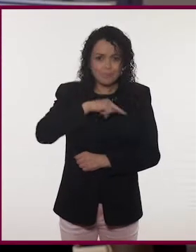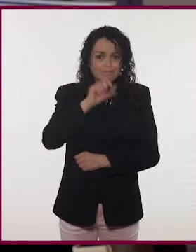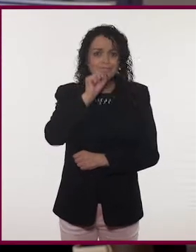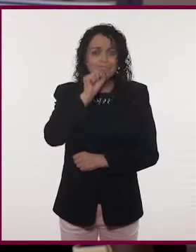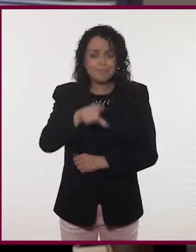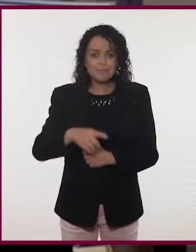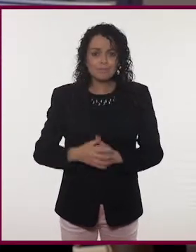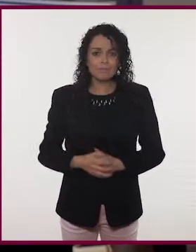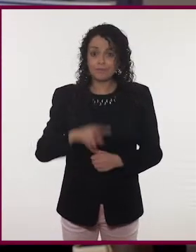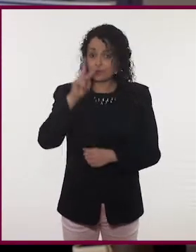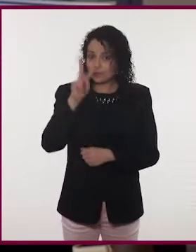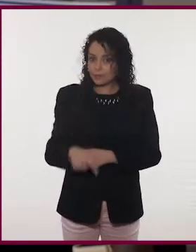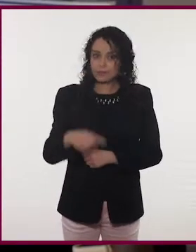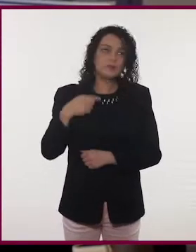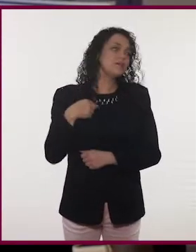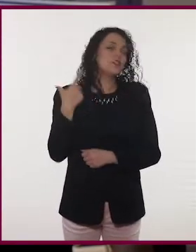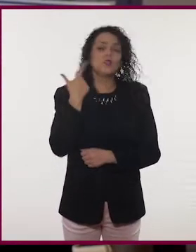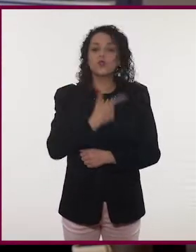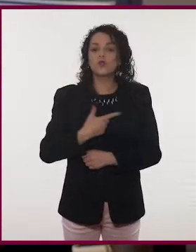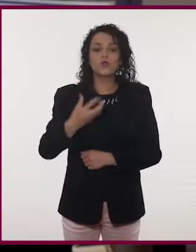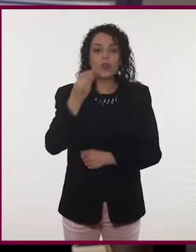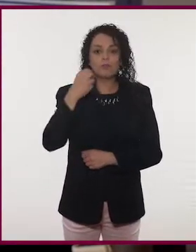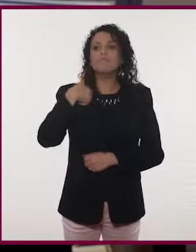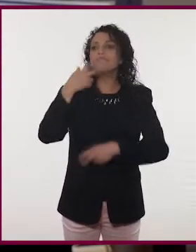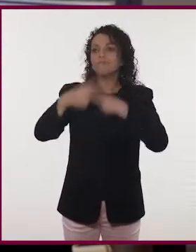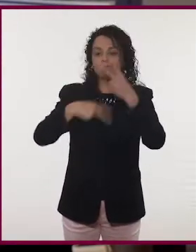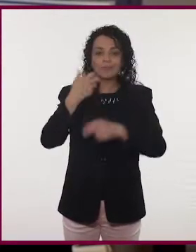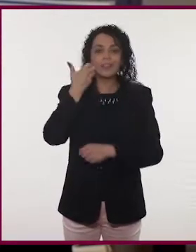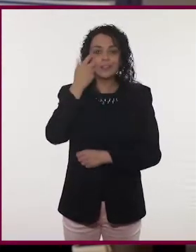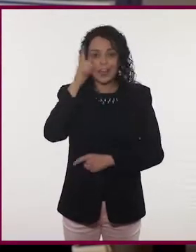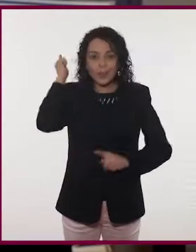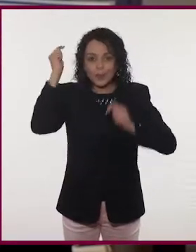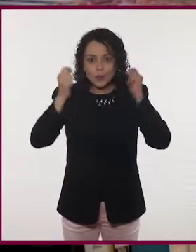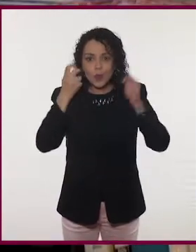A mí, sin duda, me encantaría vivir una experiencia como esta.